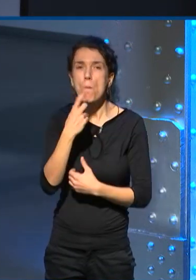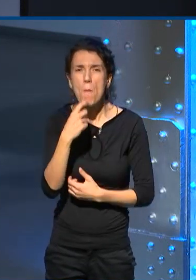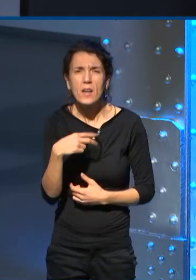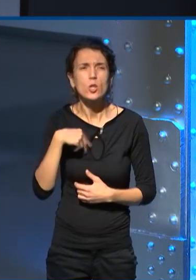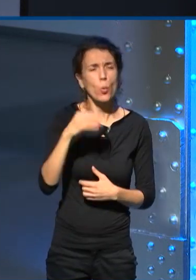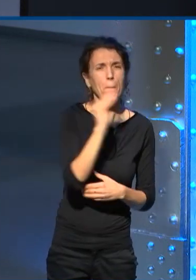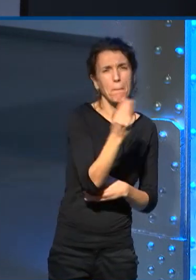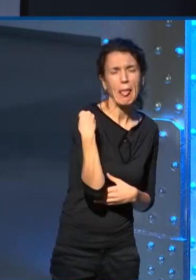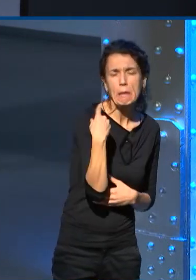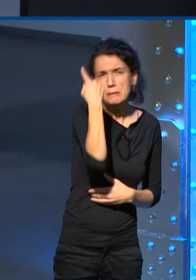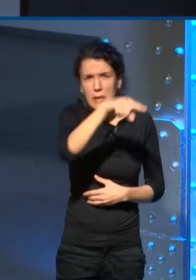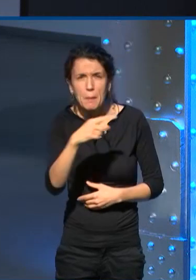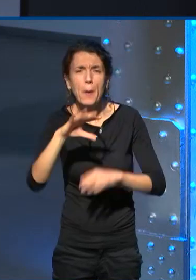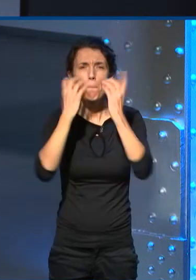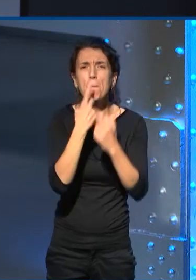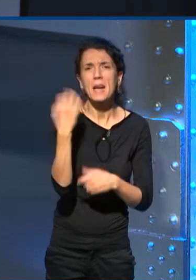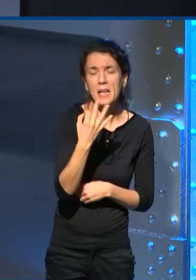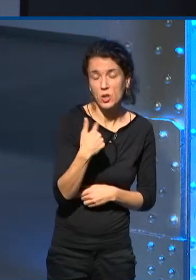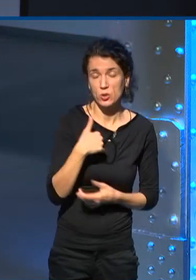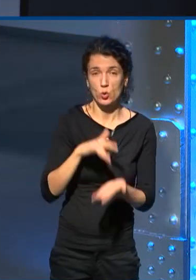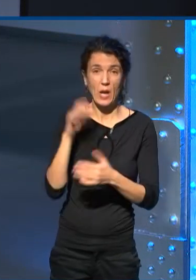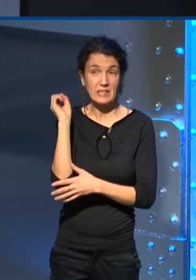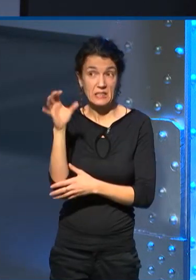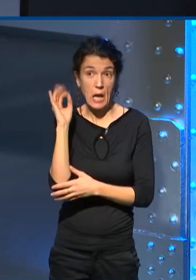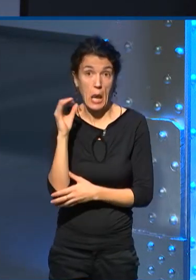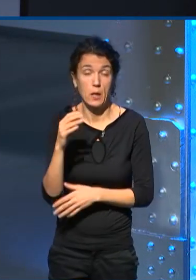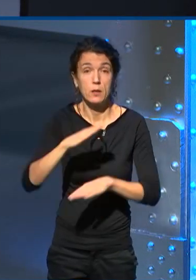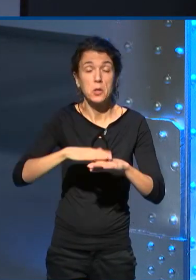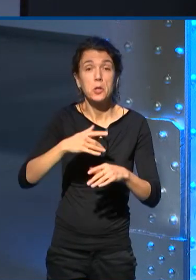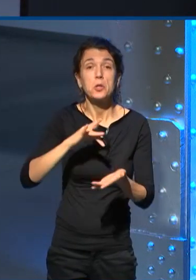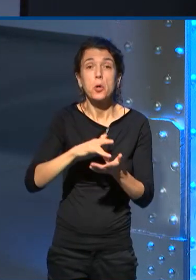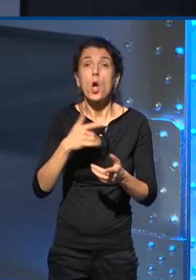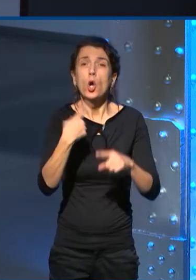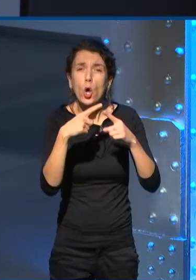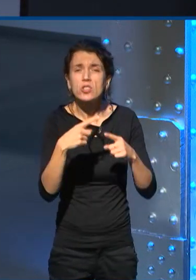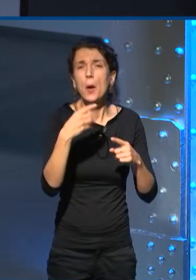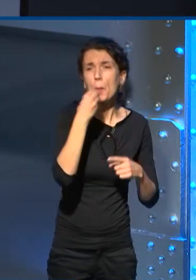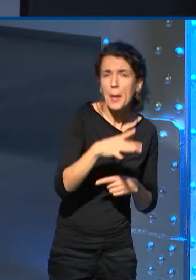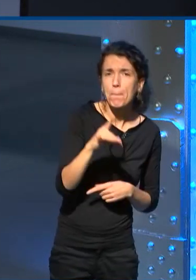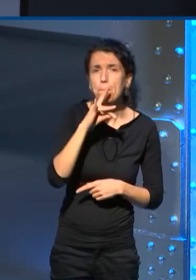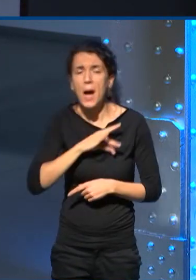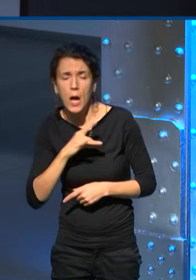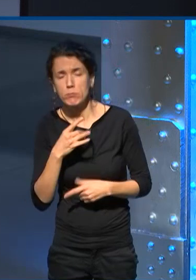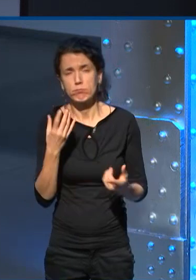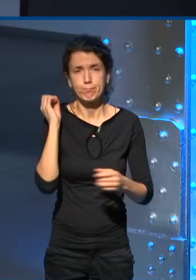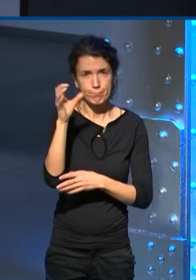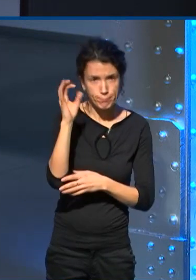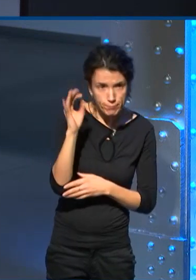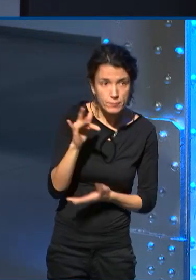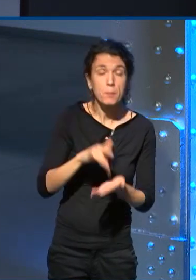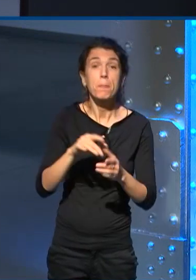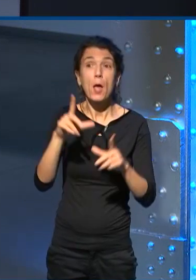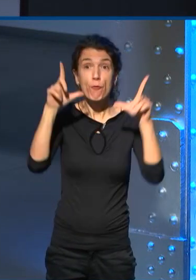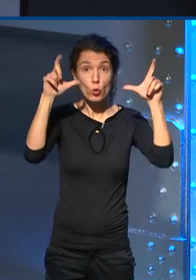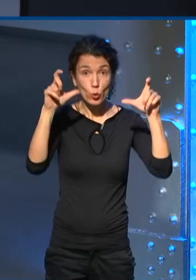qué sabes de Marte y tal? Y entonces hice una charla simplemente pues para enseñar qué estaba bien, qué estaba mal y qué podría ser, ¿no? Y fíjense esta